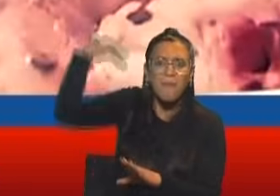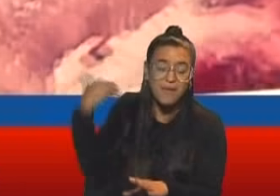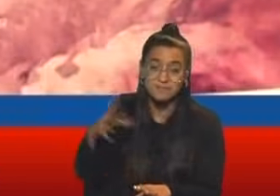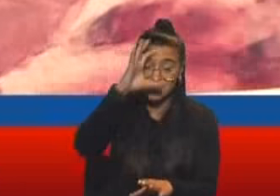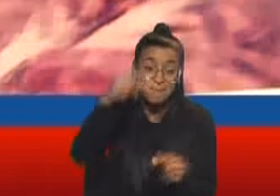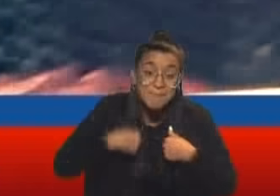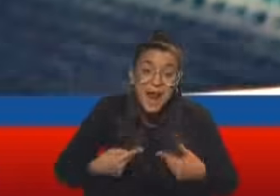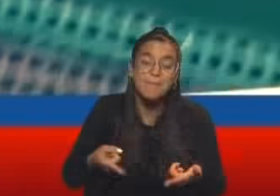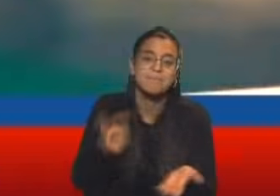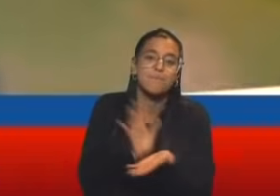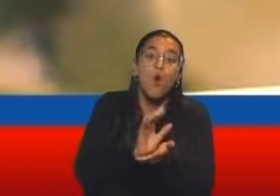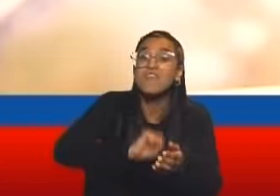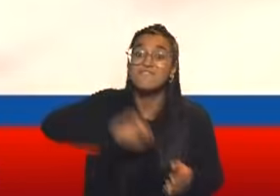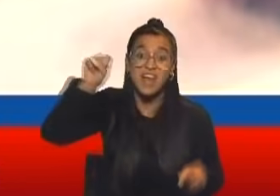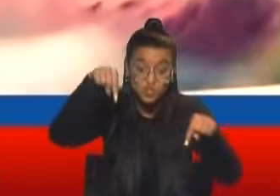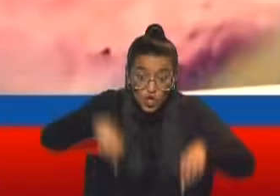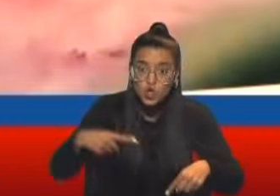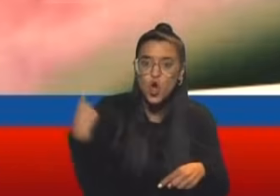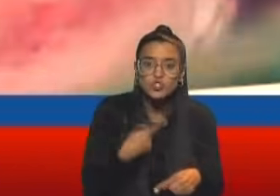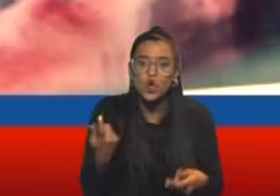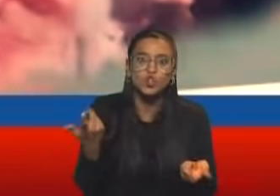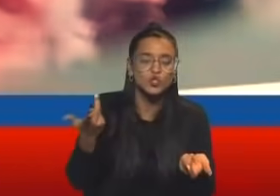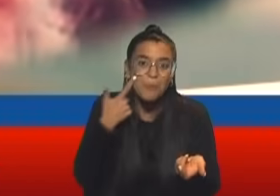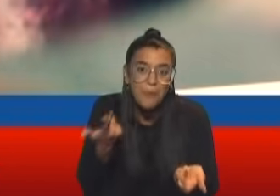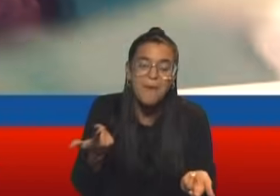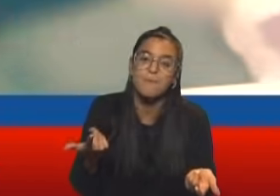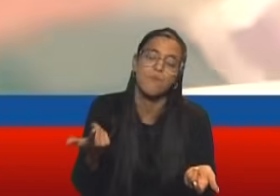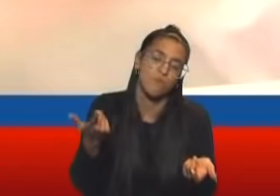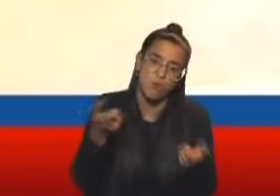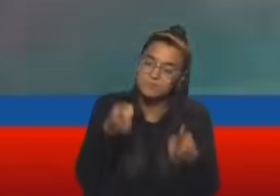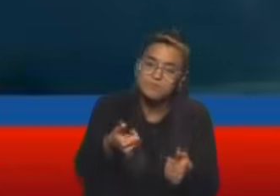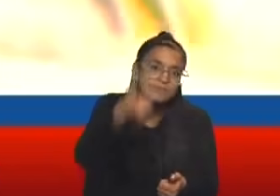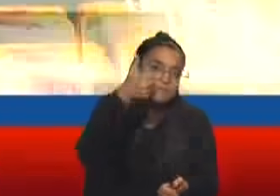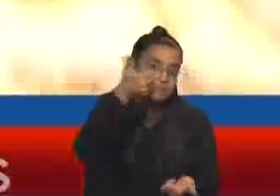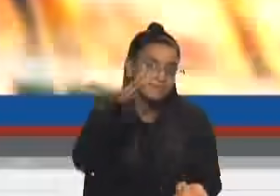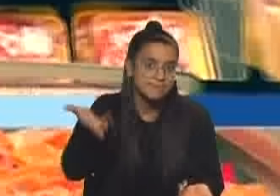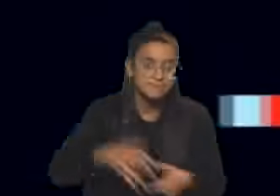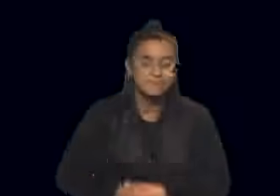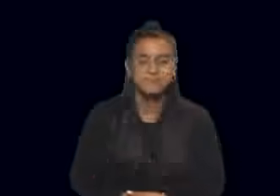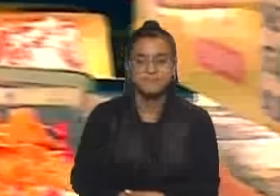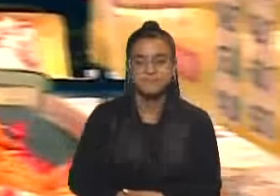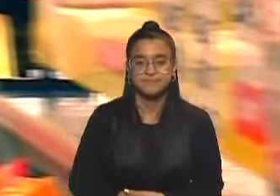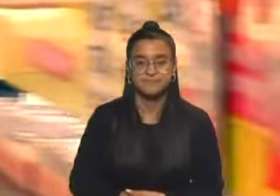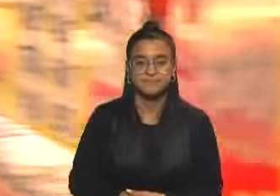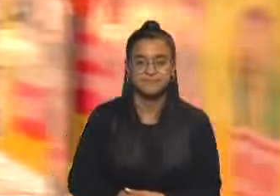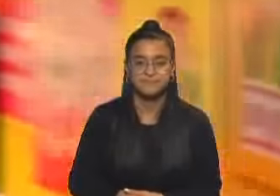verdad que a nivel inflación para lo que nosotros venimos manejando es una hazaña.